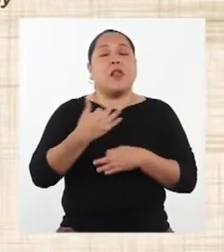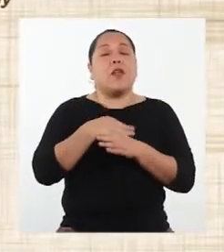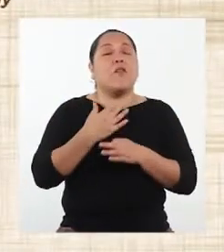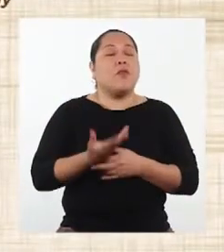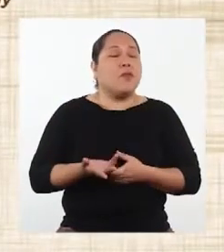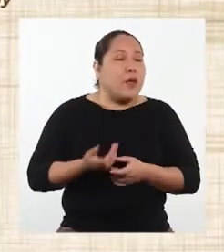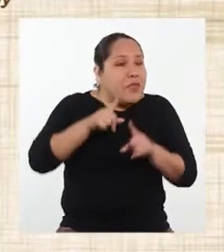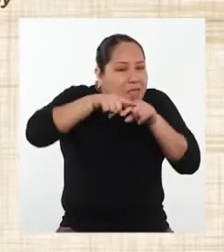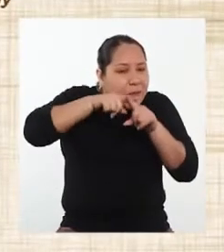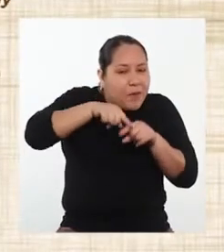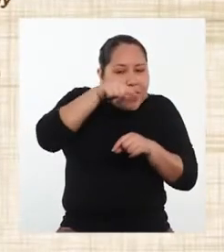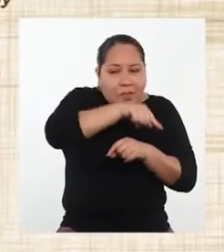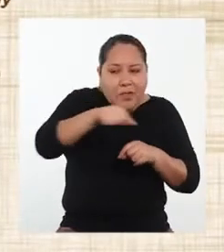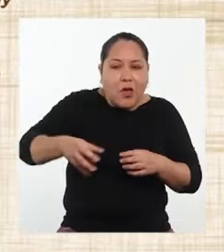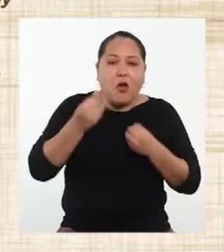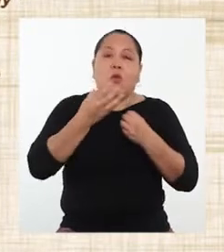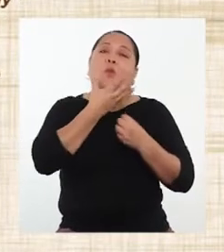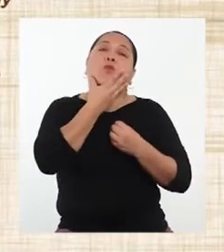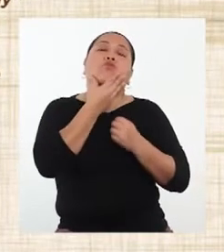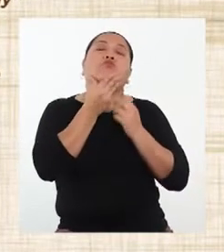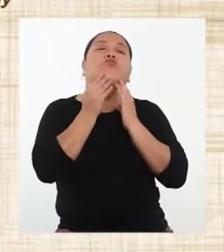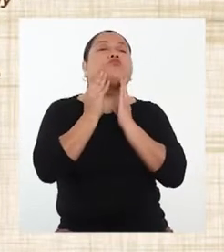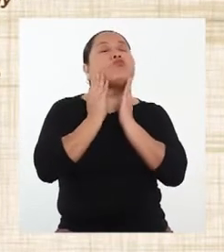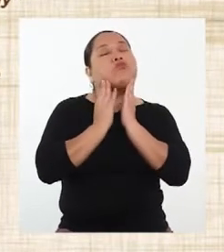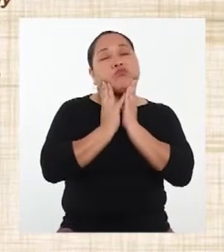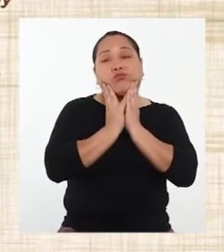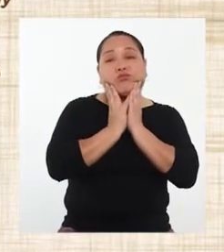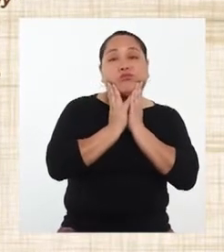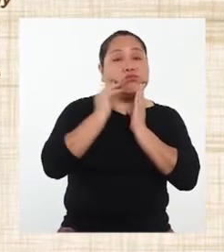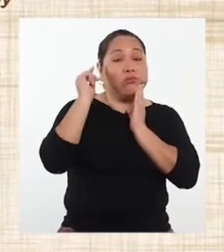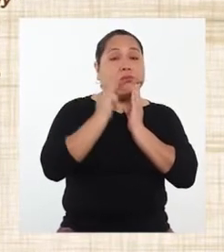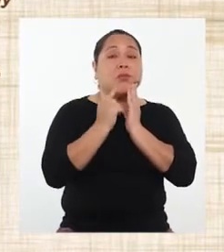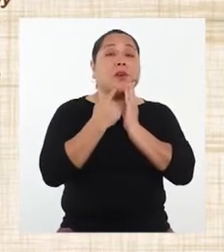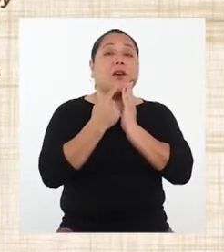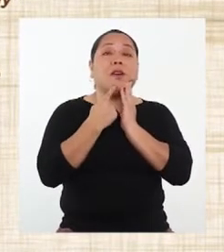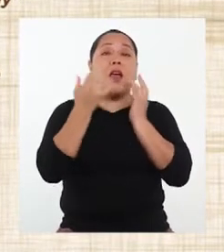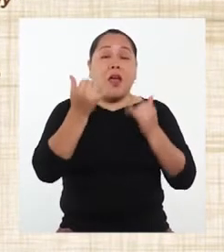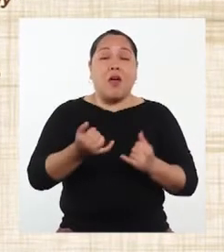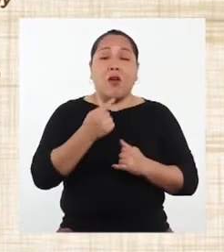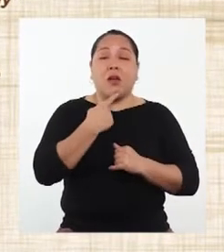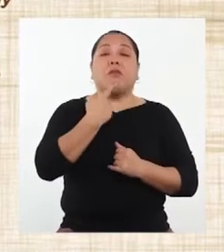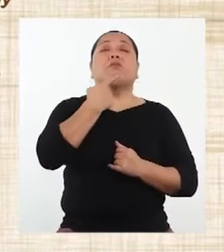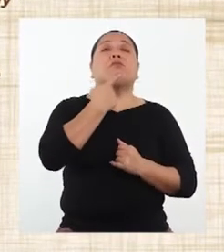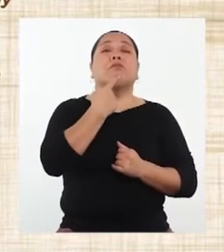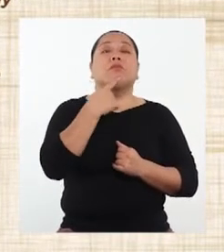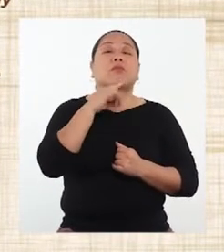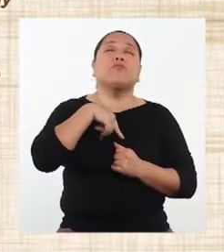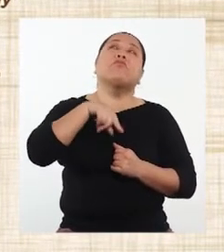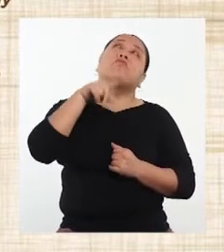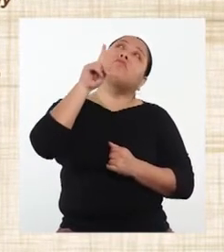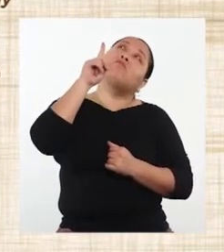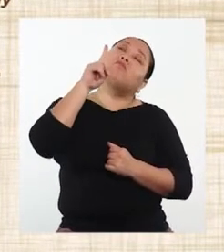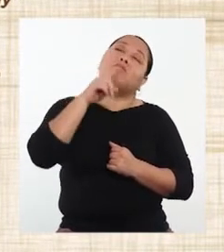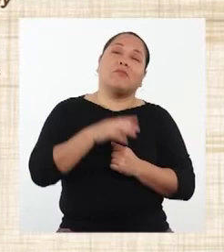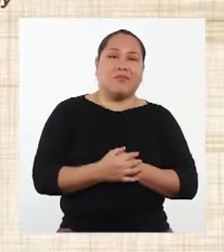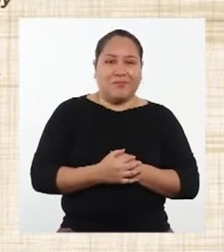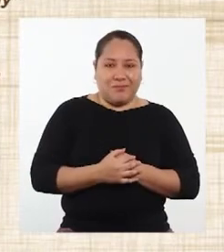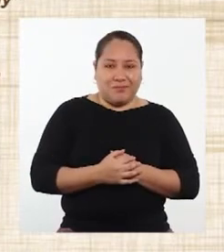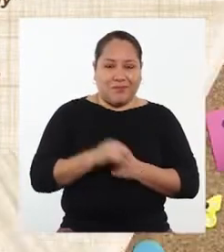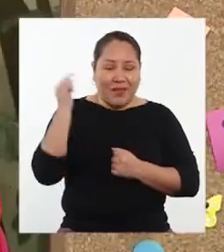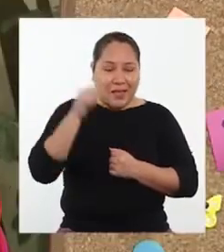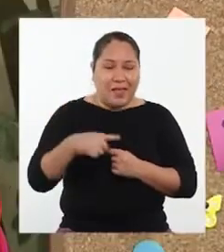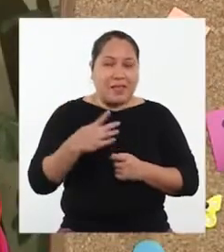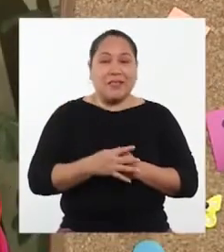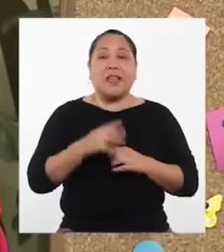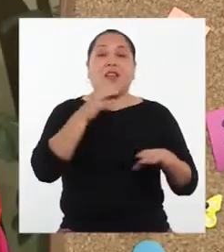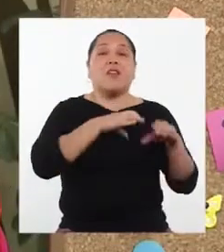el estilo depende del modo en que se lleva la barbilla. Actualmente está de moda llevarla muy alta.